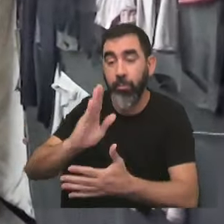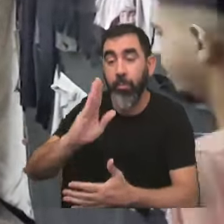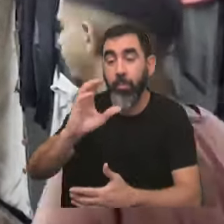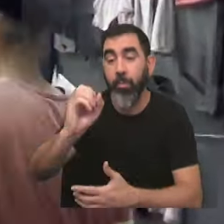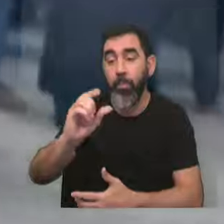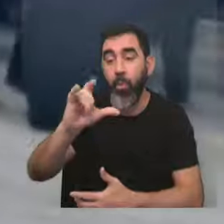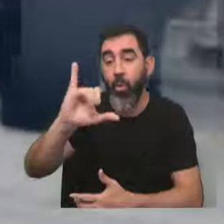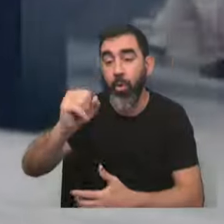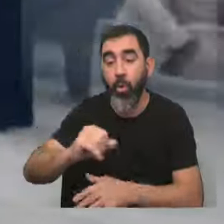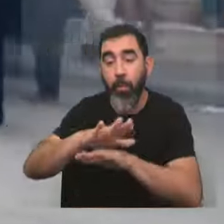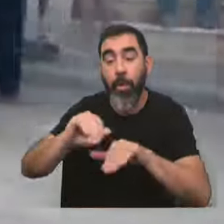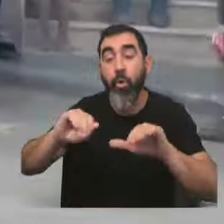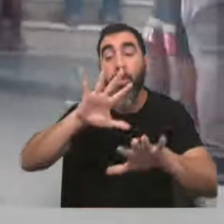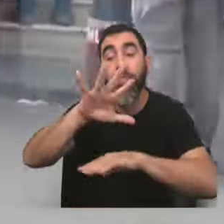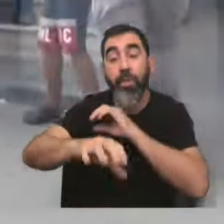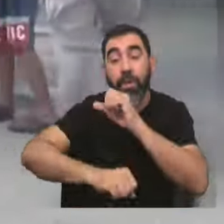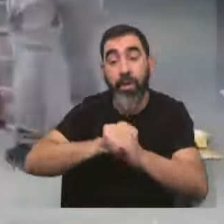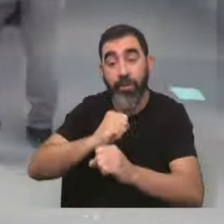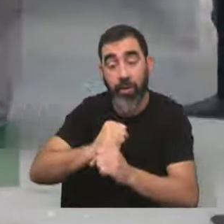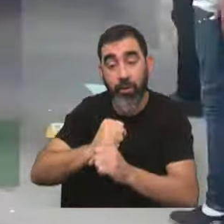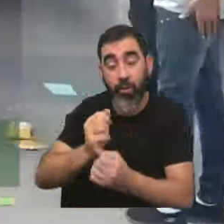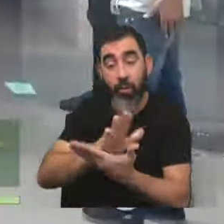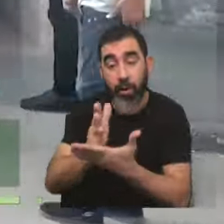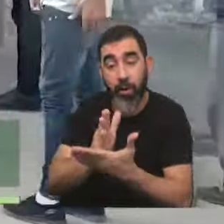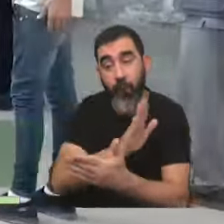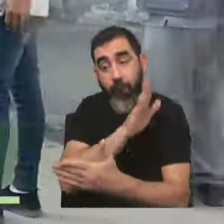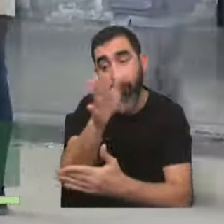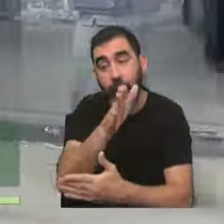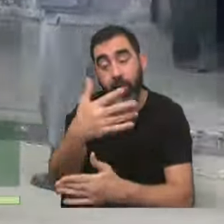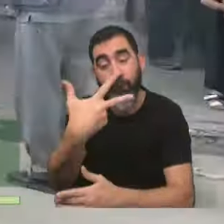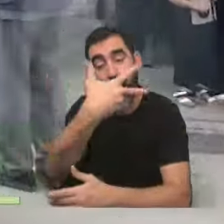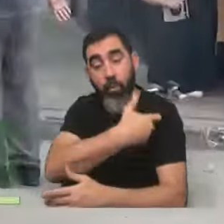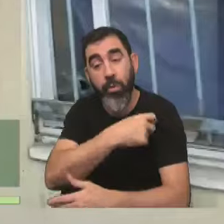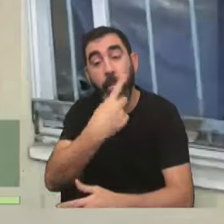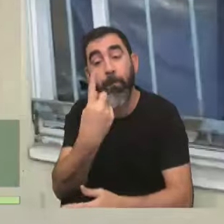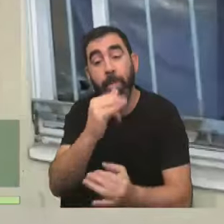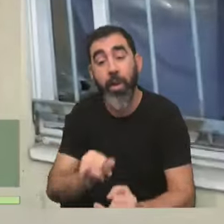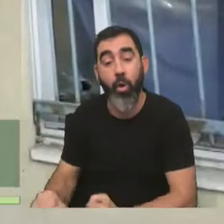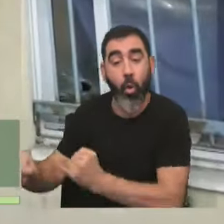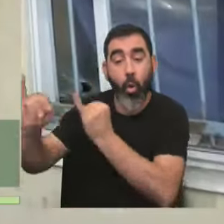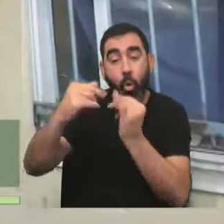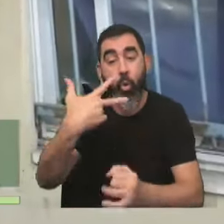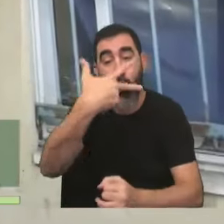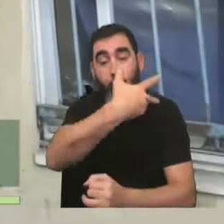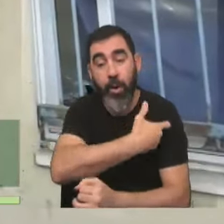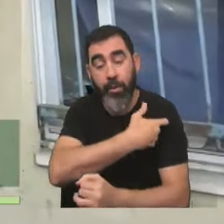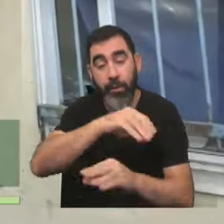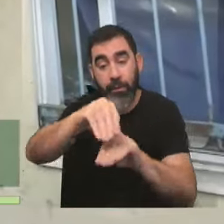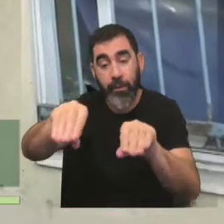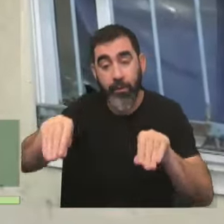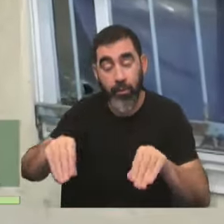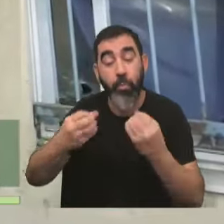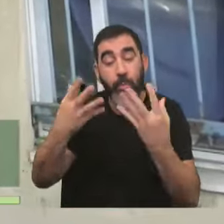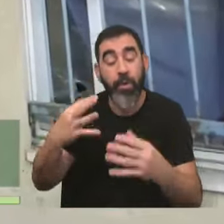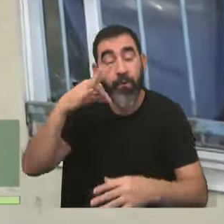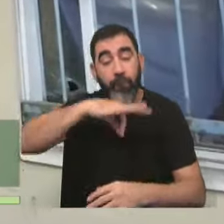gasa los menores de 10 años en el centro de la franja acuden inmunizarse es la primera jornada de vacunación en ese territorio después de que el